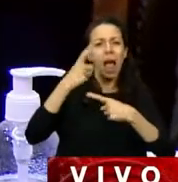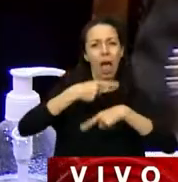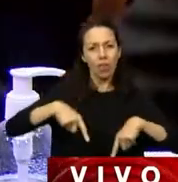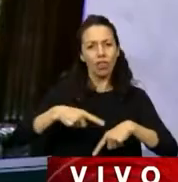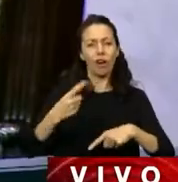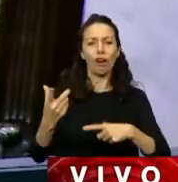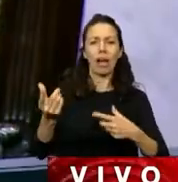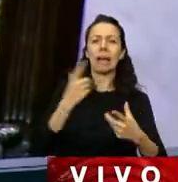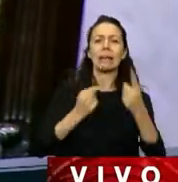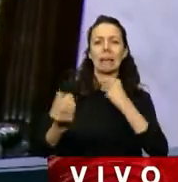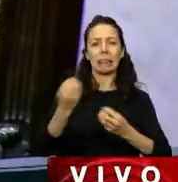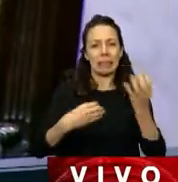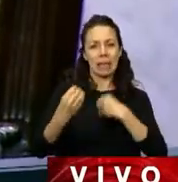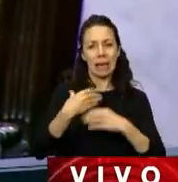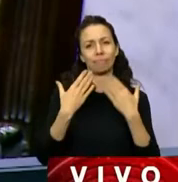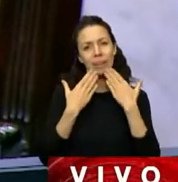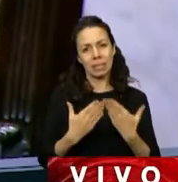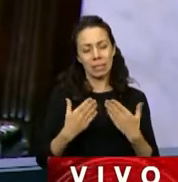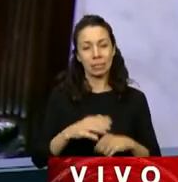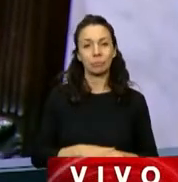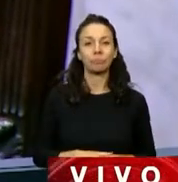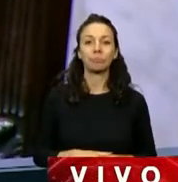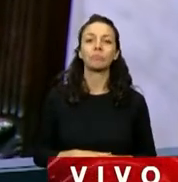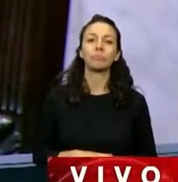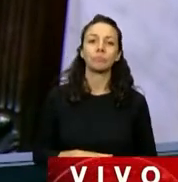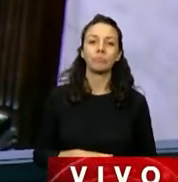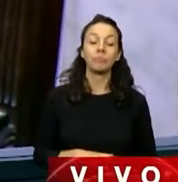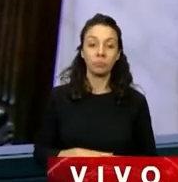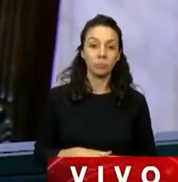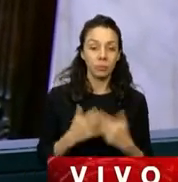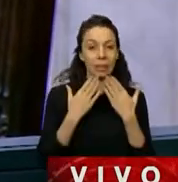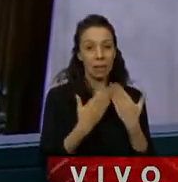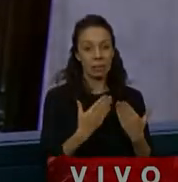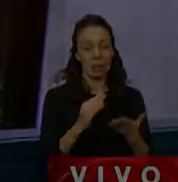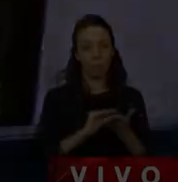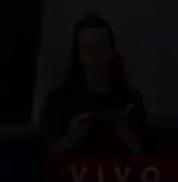Muchas gracias, señora diputada.